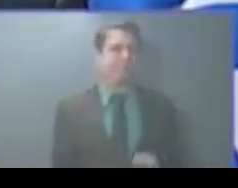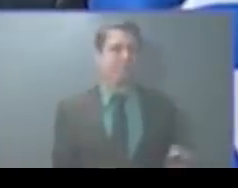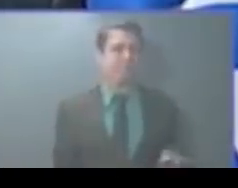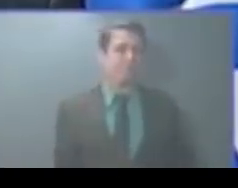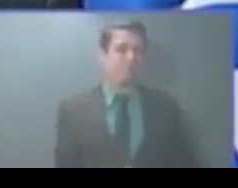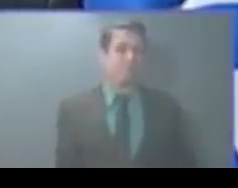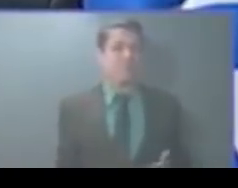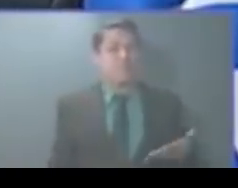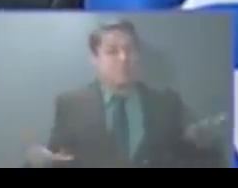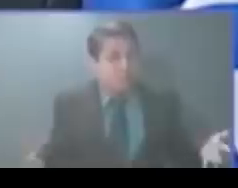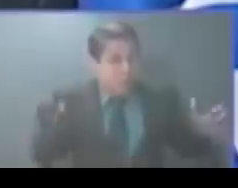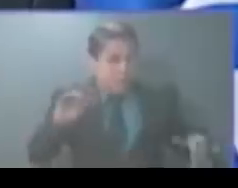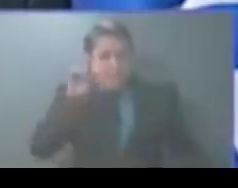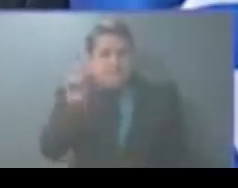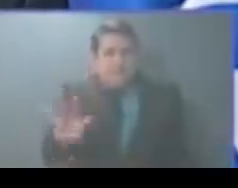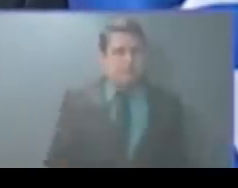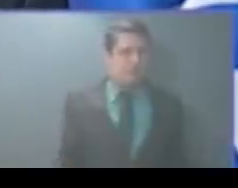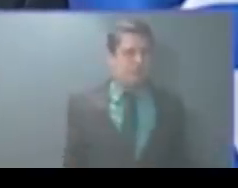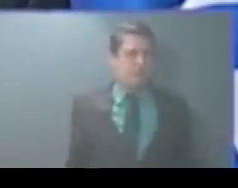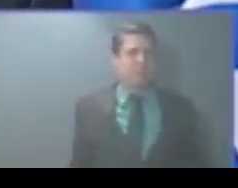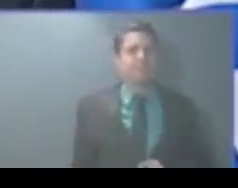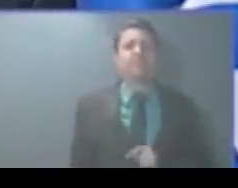y como es pregunta compuesta,